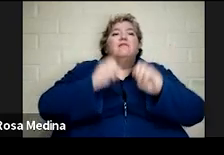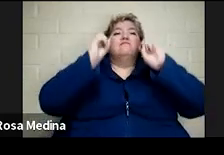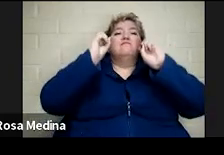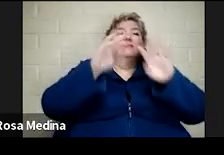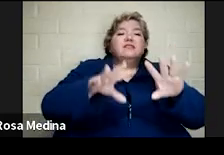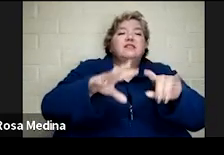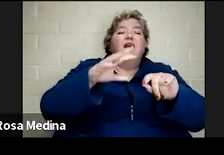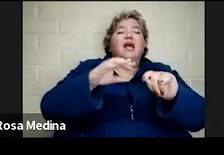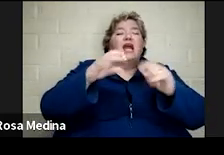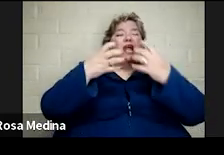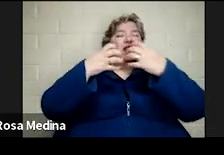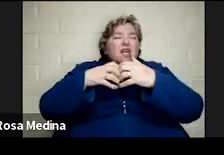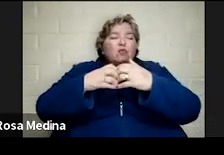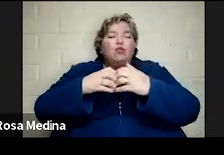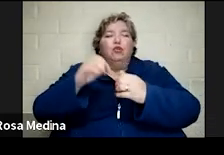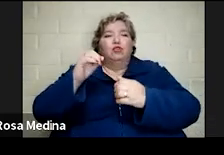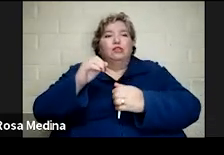neuropsicológica.